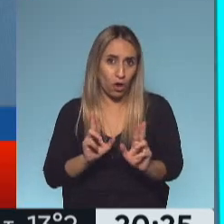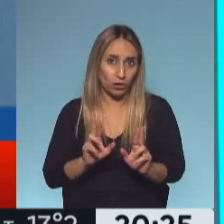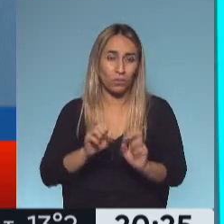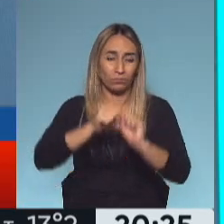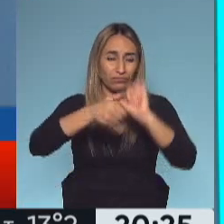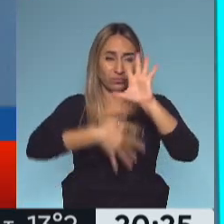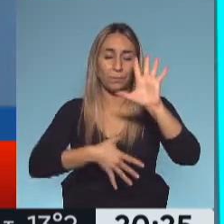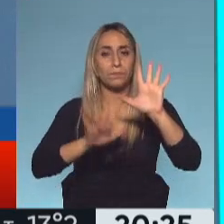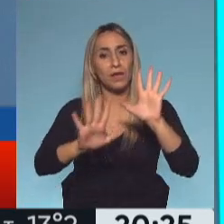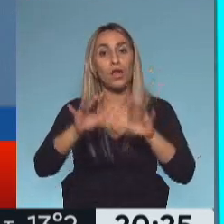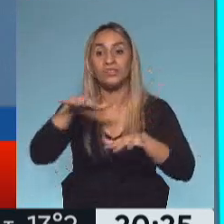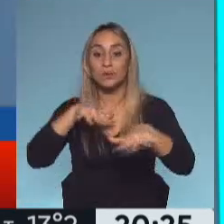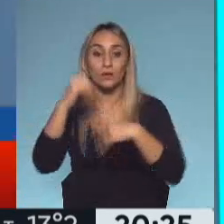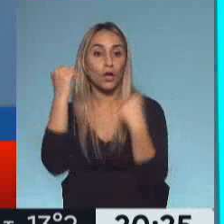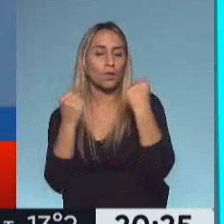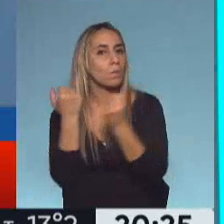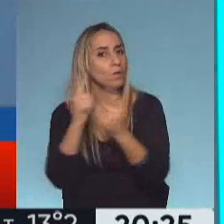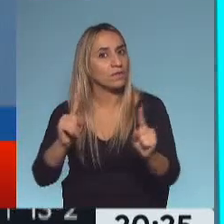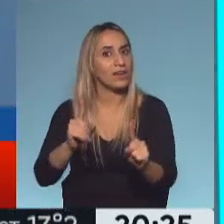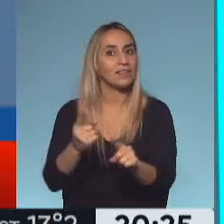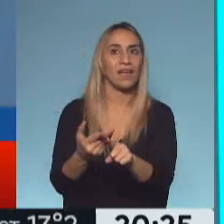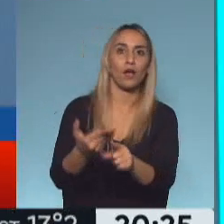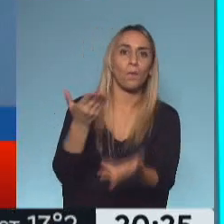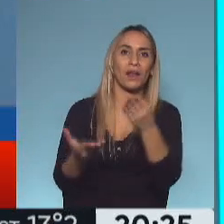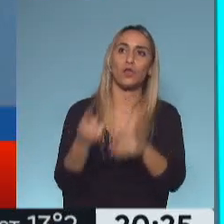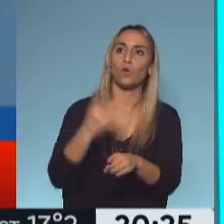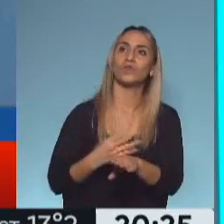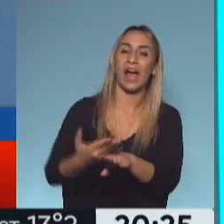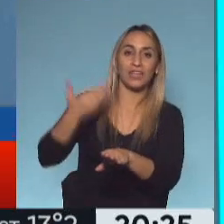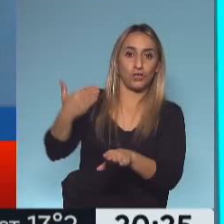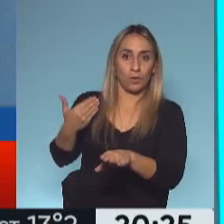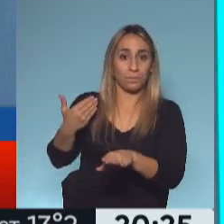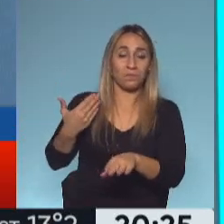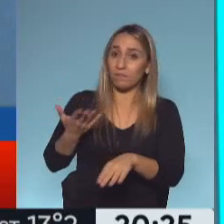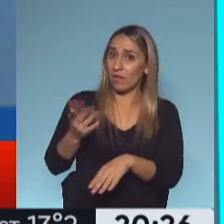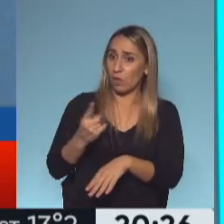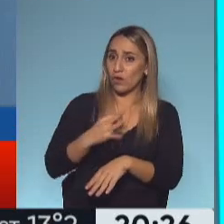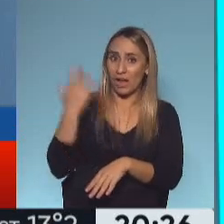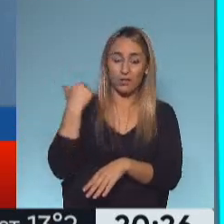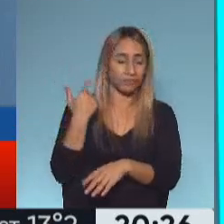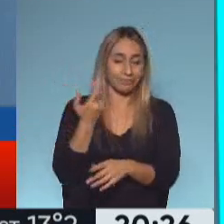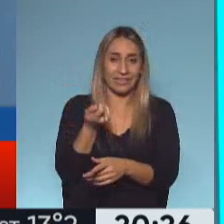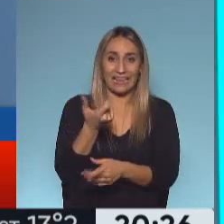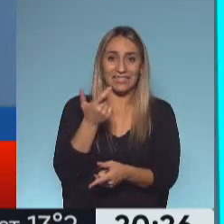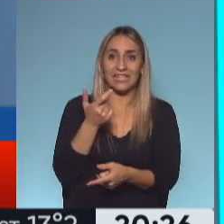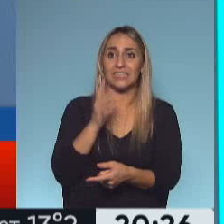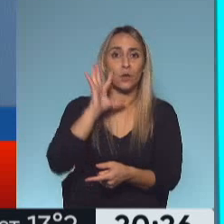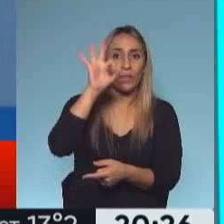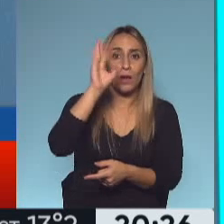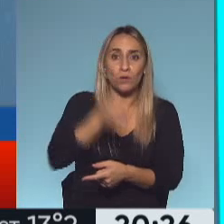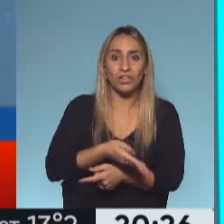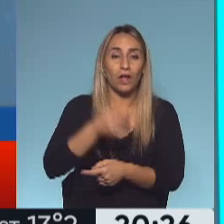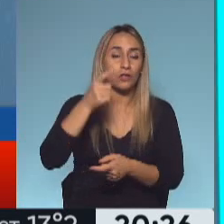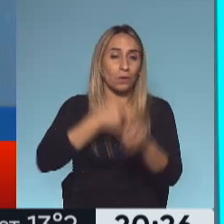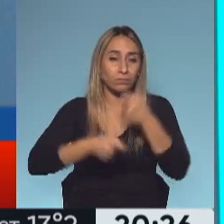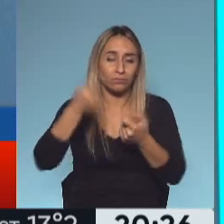económica estamos muy distintos hace un año. ¿Por qué? Porque hace un año teníamos prácticamente la mitad de la actividad económica cerrada, porque necesitábamos aprender